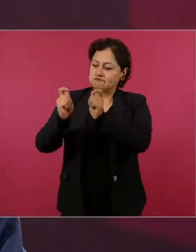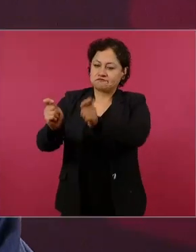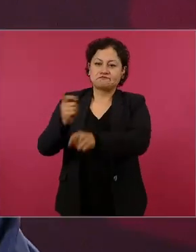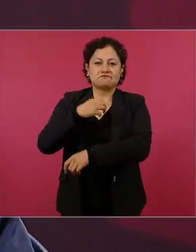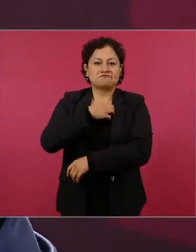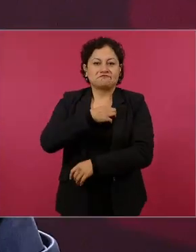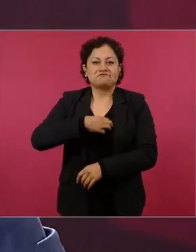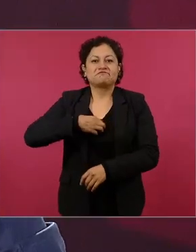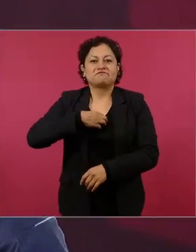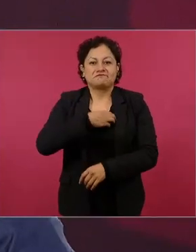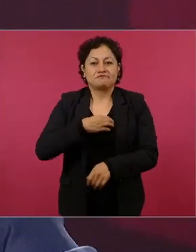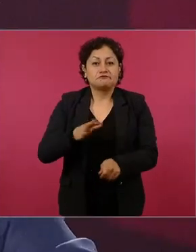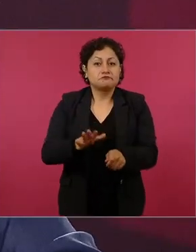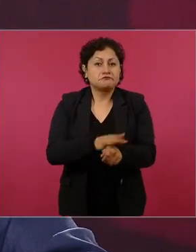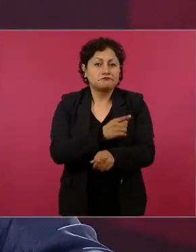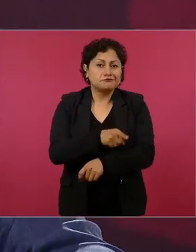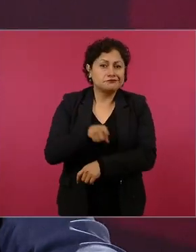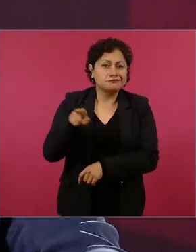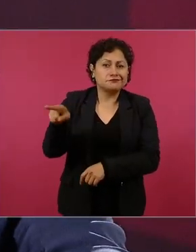llena de